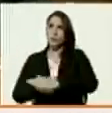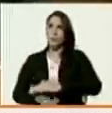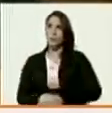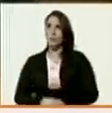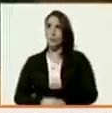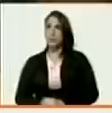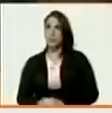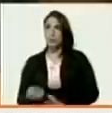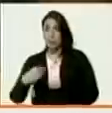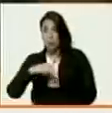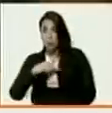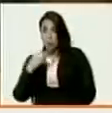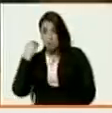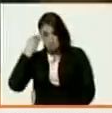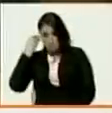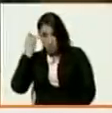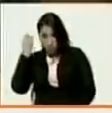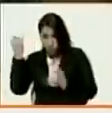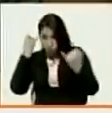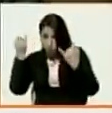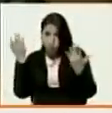Y lo ideal